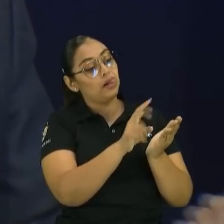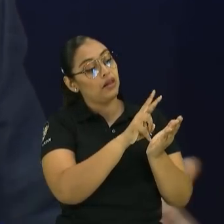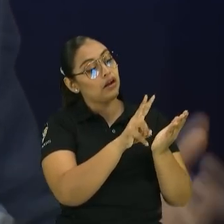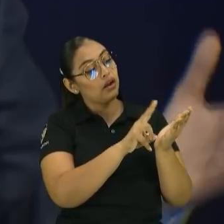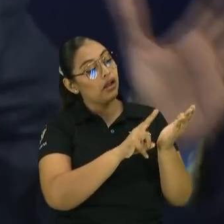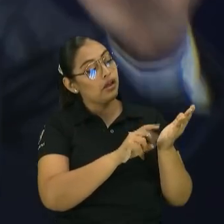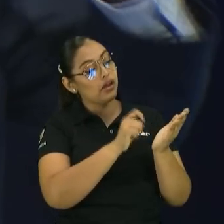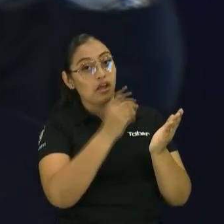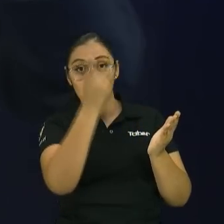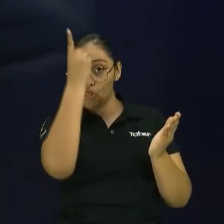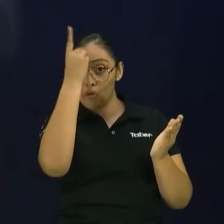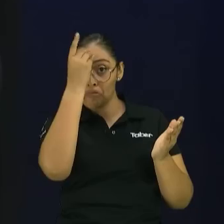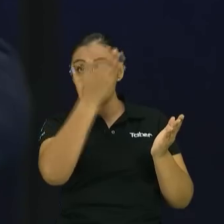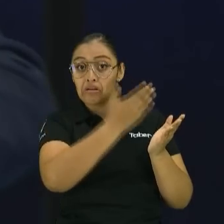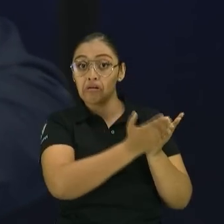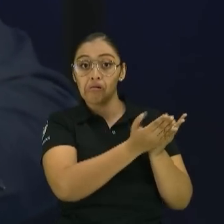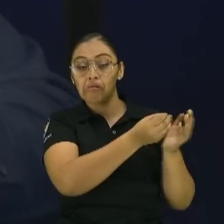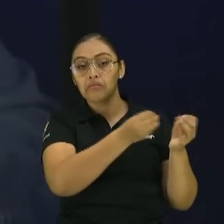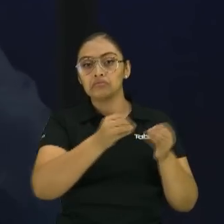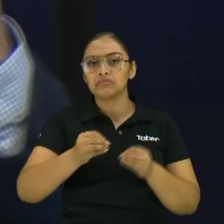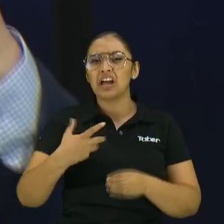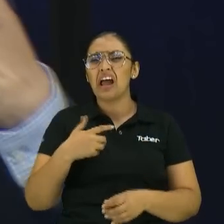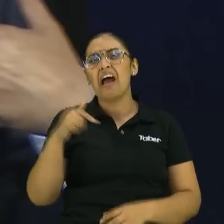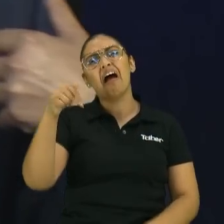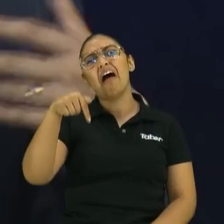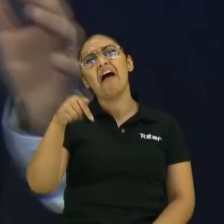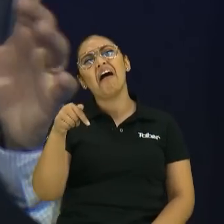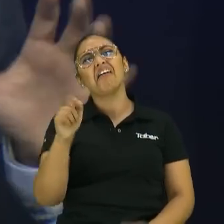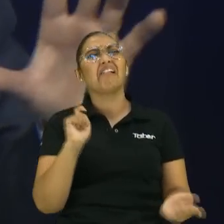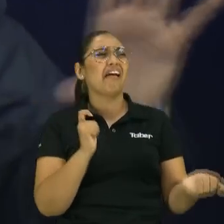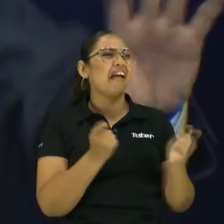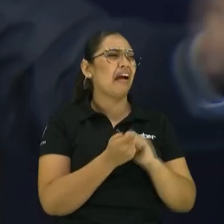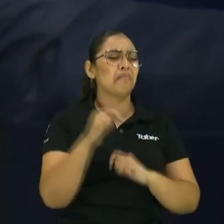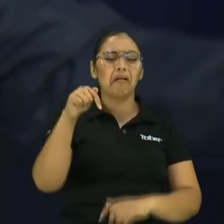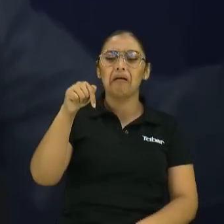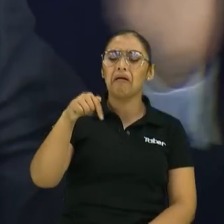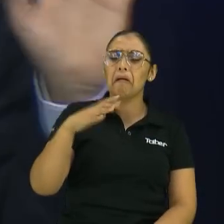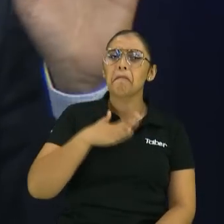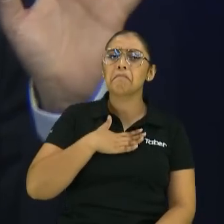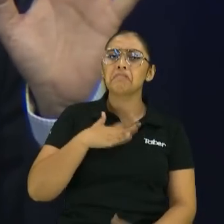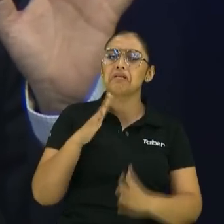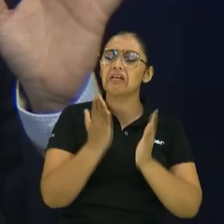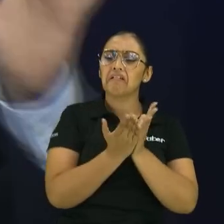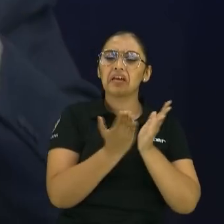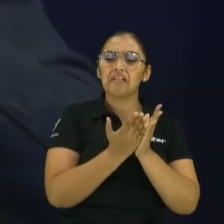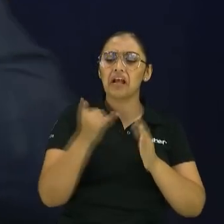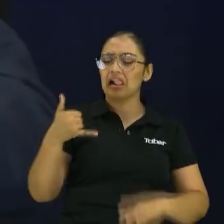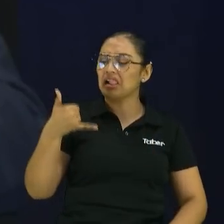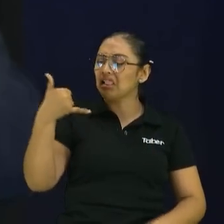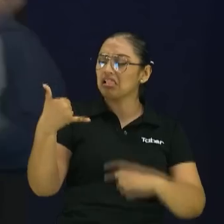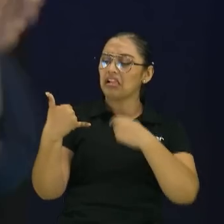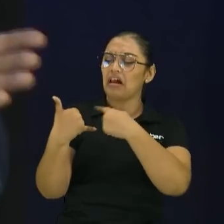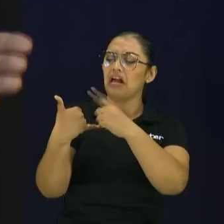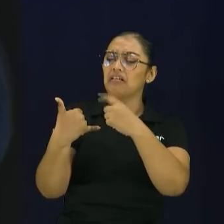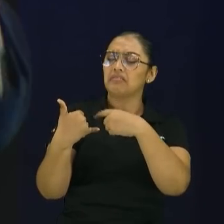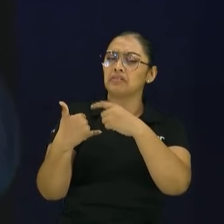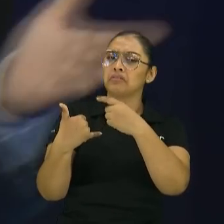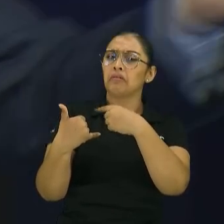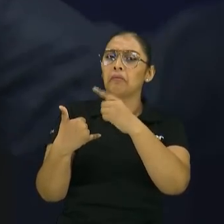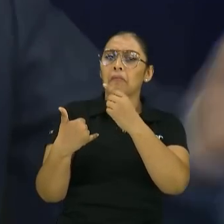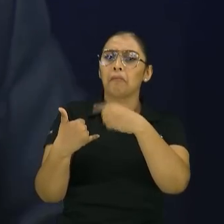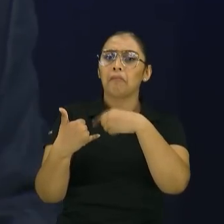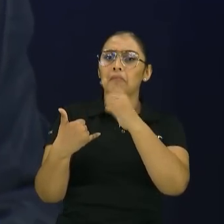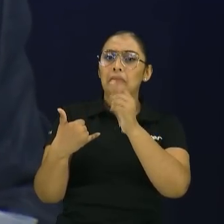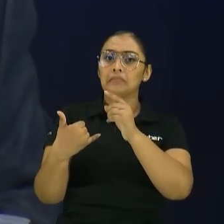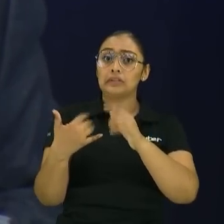domingos la traías o no y tienes una Biblia electrónica es más al igual que tu servidor tal vez hoy tienes una Biblia en cada lugar y la tienes ahí pero muchas veces